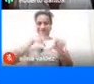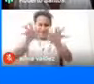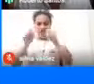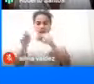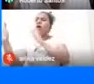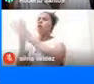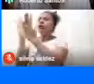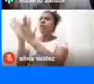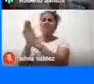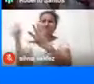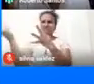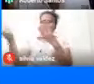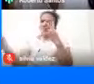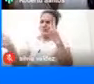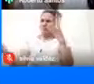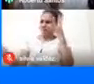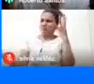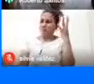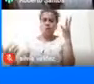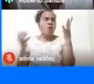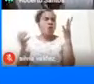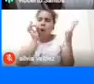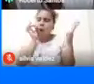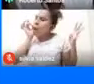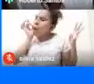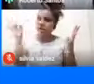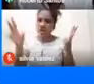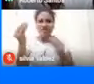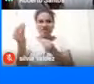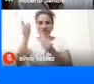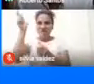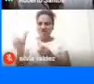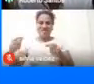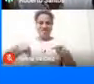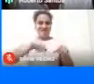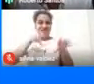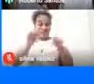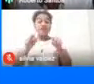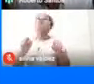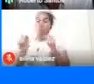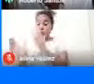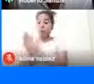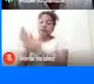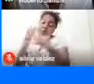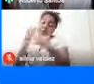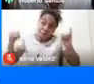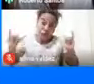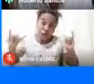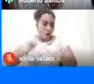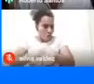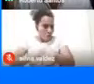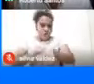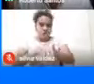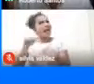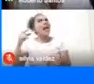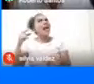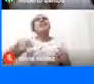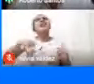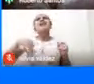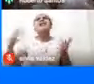Atrocidades Cuentan barbaridades De lo que hicieron Los conquistadores Y bueno Ya es hora De que dejemos De tener